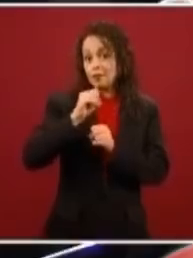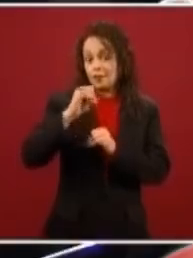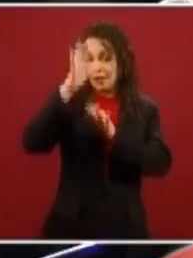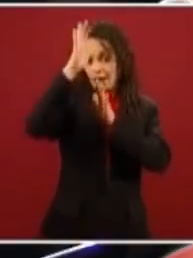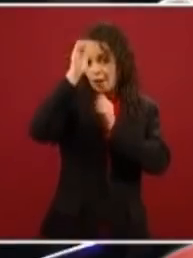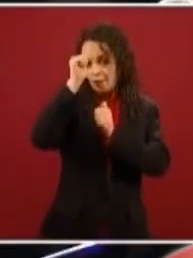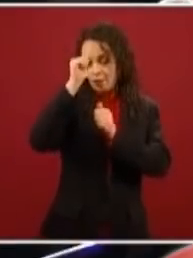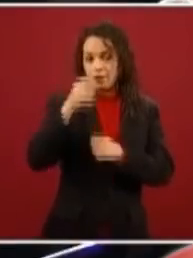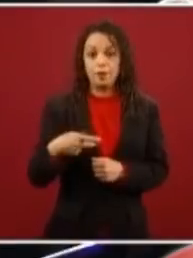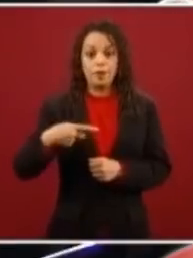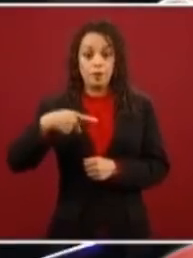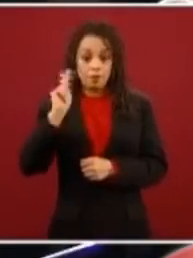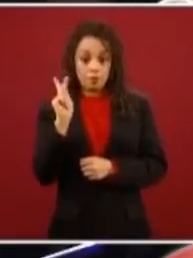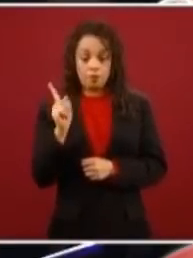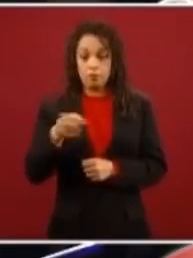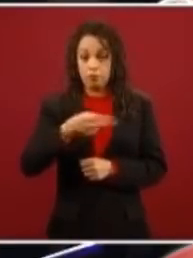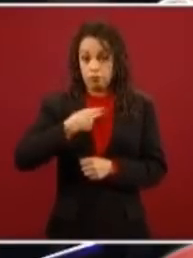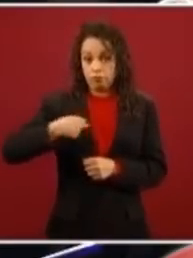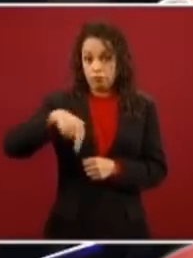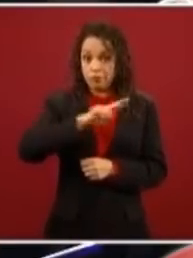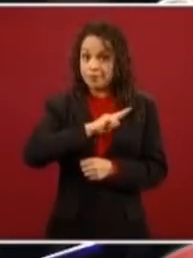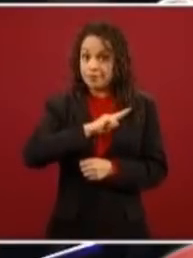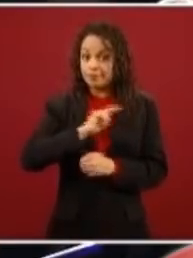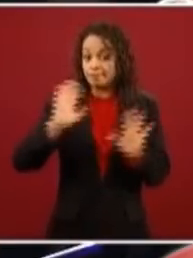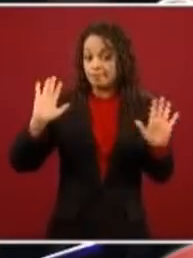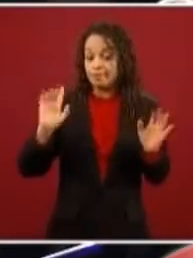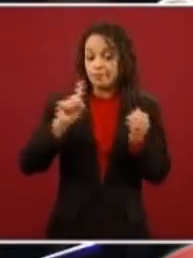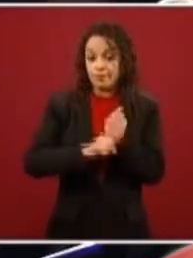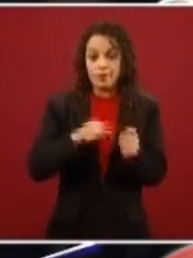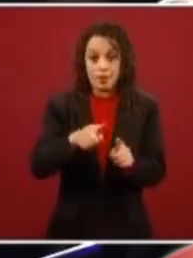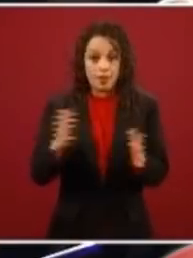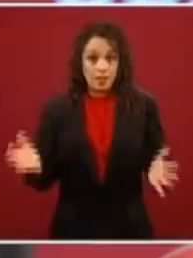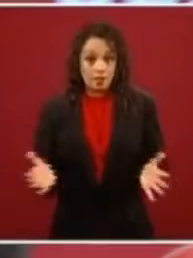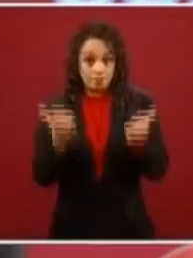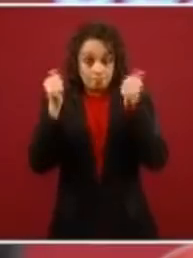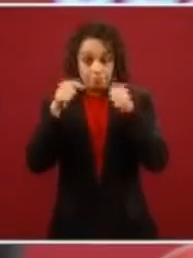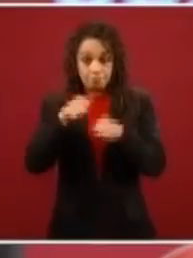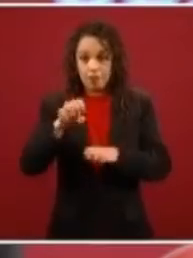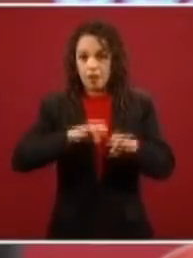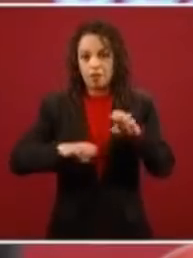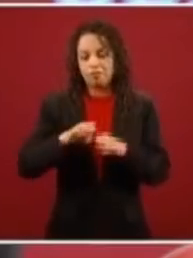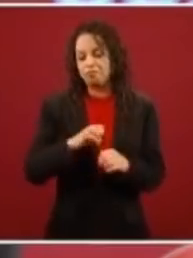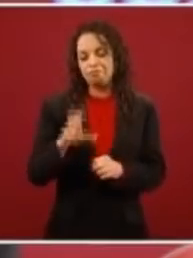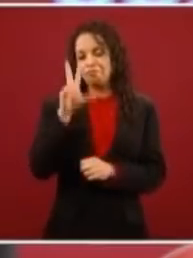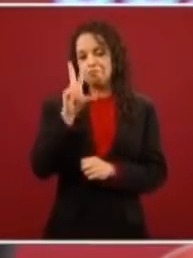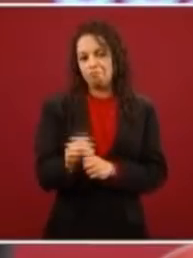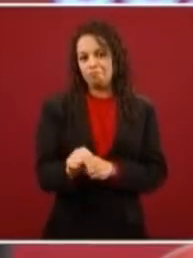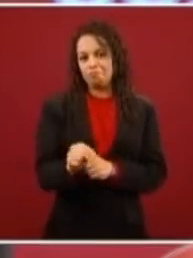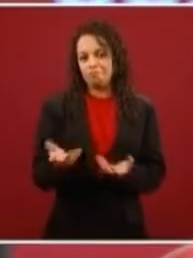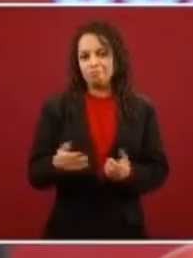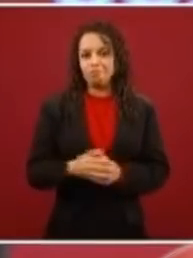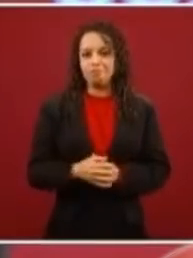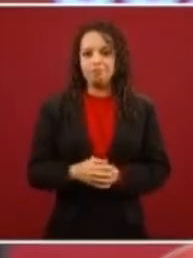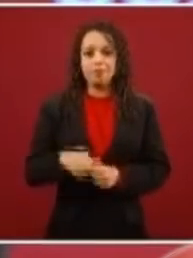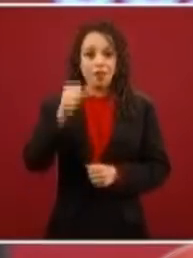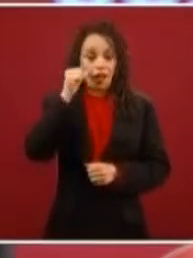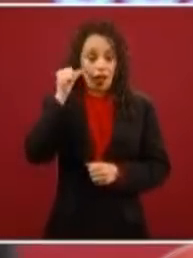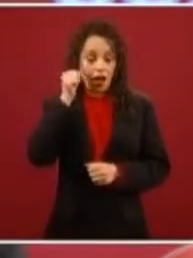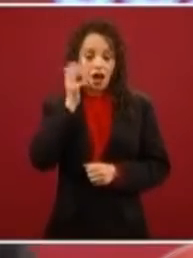nosotros no podemos rescatar a empresas. Ayer hablé de ese